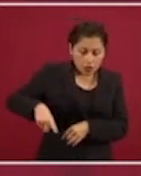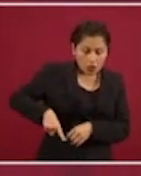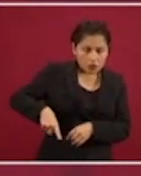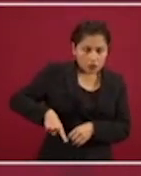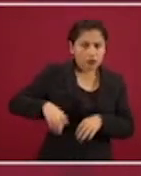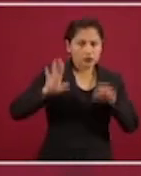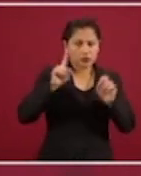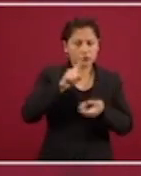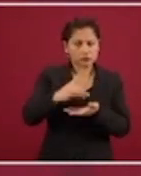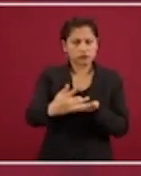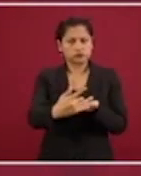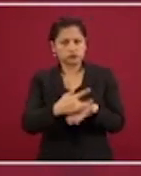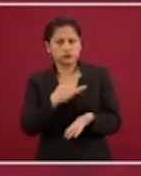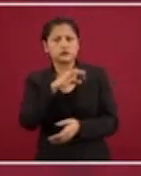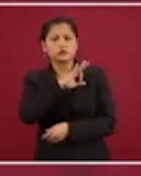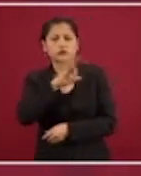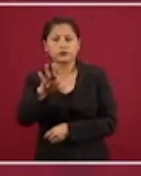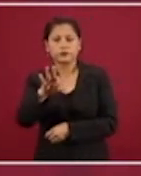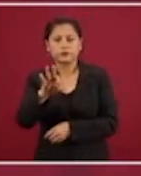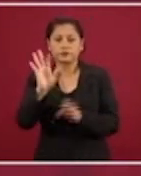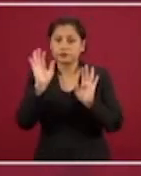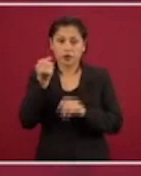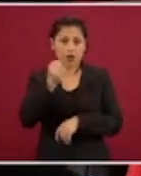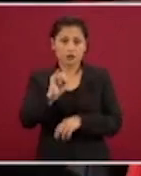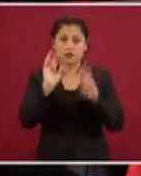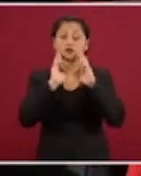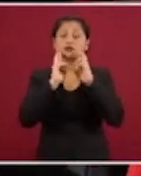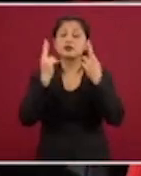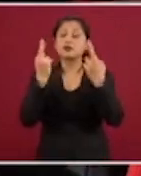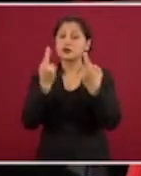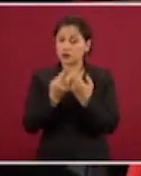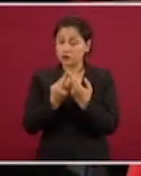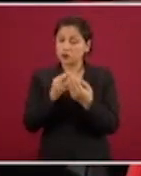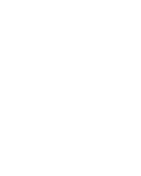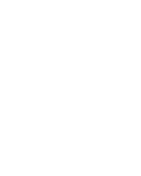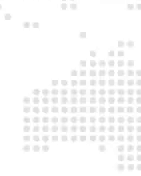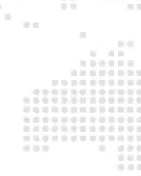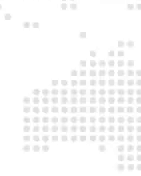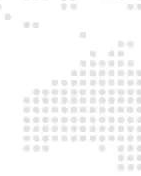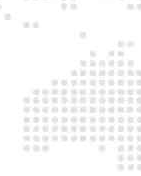pida. Ese fue el ambiente de la conversación.